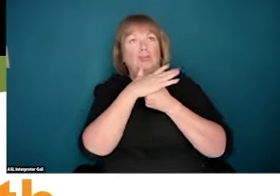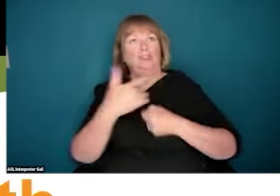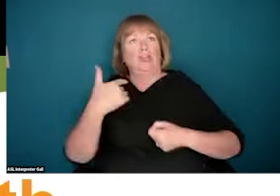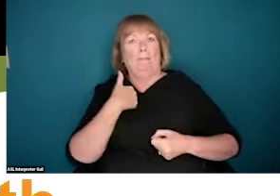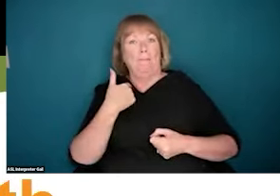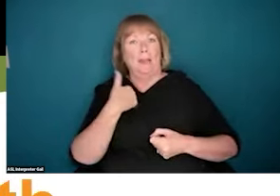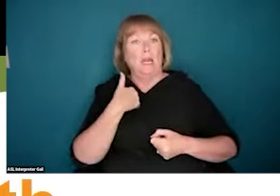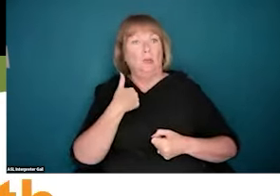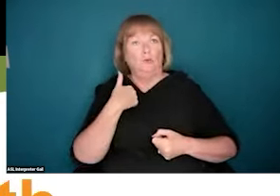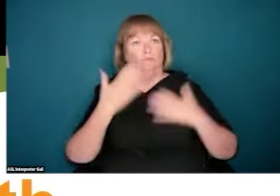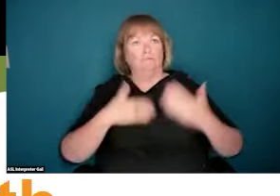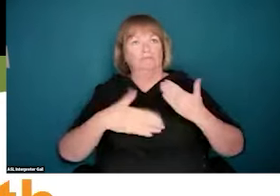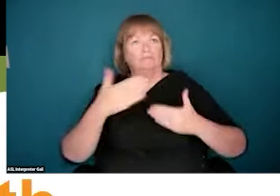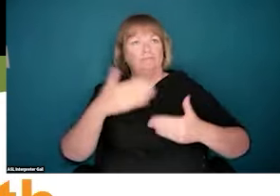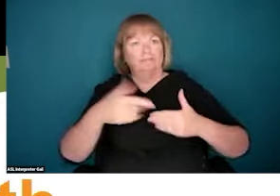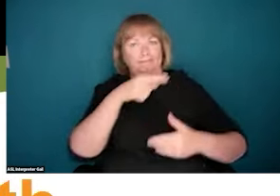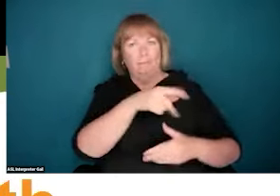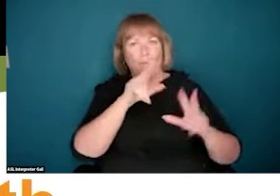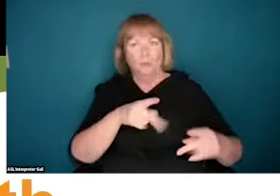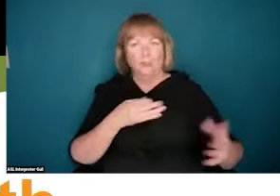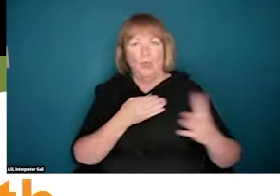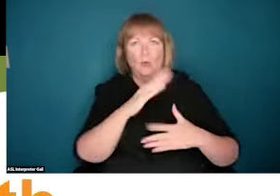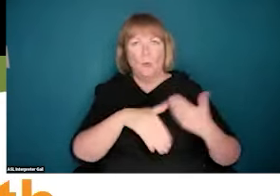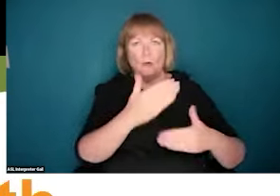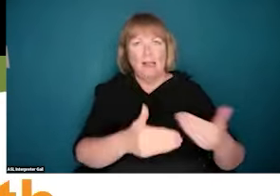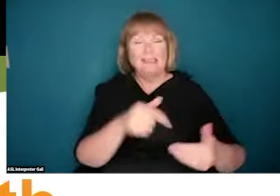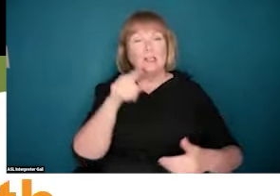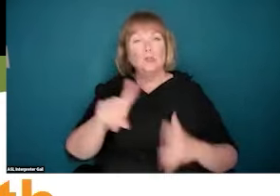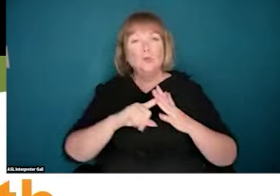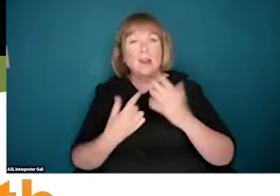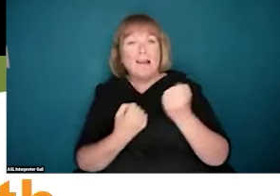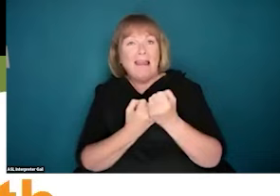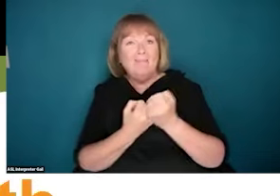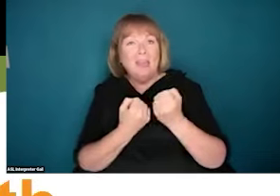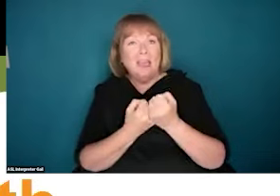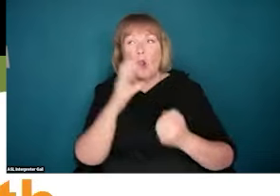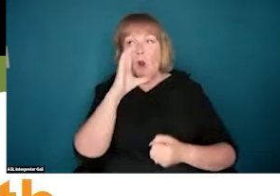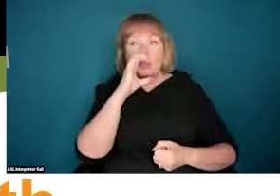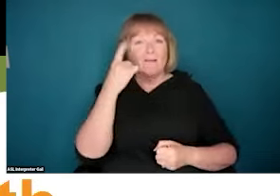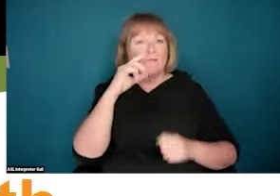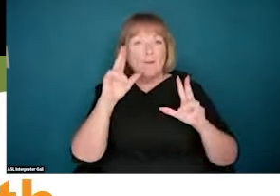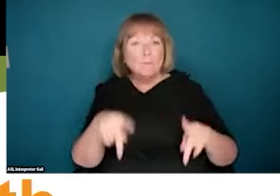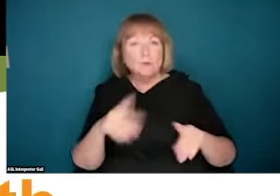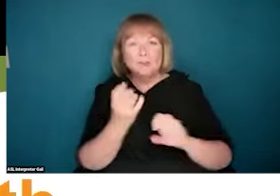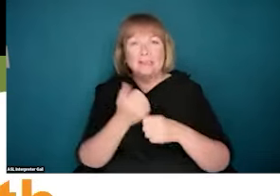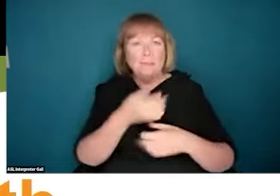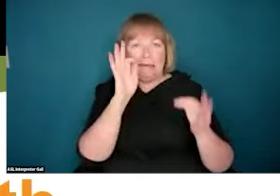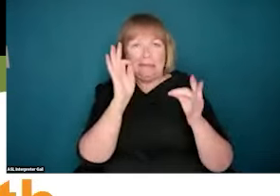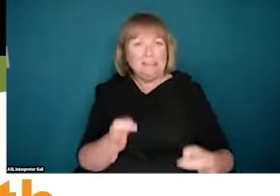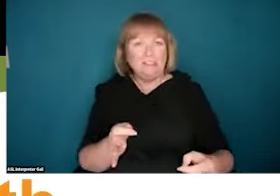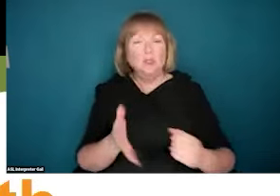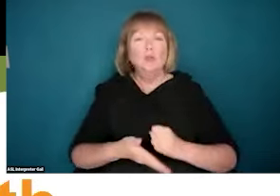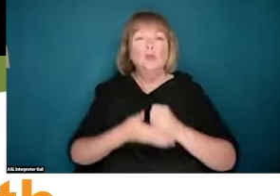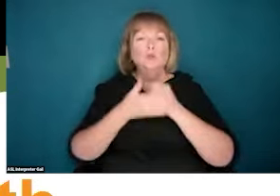ha sentido la presión para mover rápidamente a una persona a través de un sistema, de un proceso, y empezar